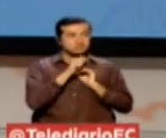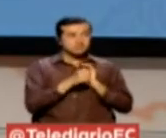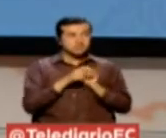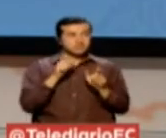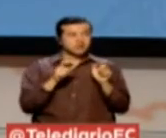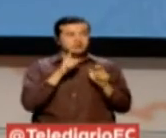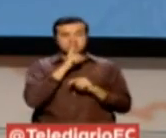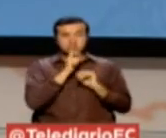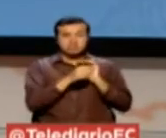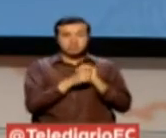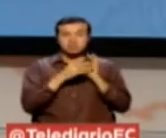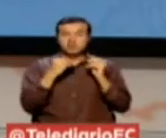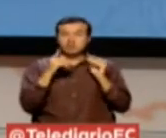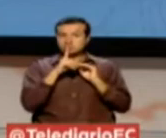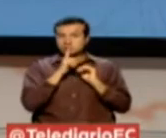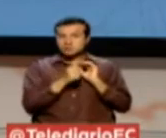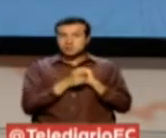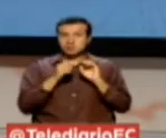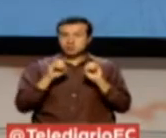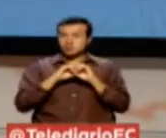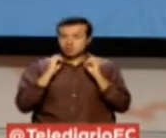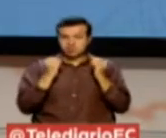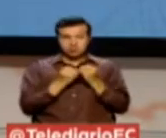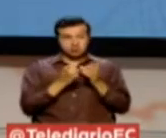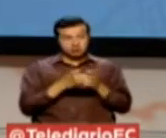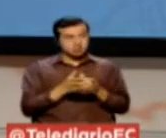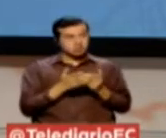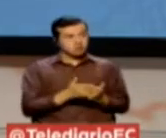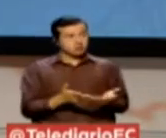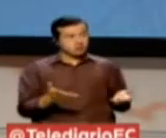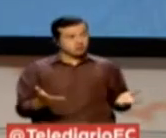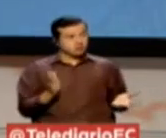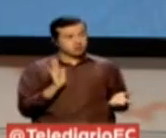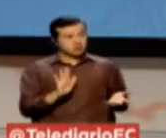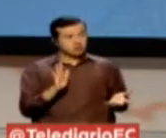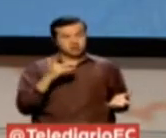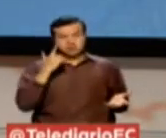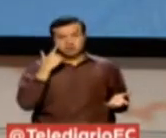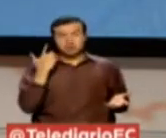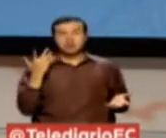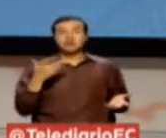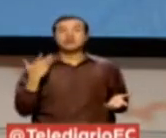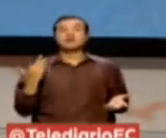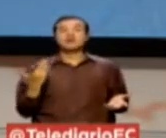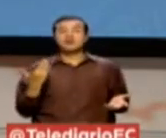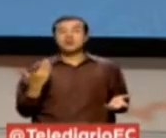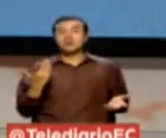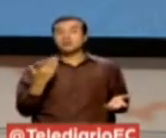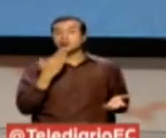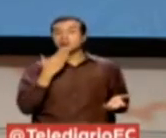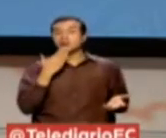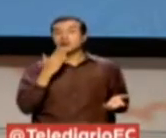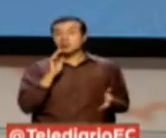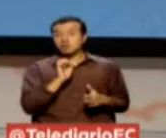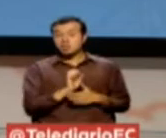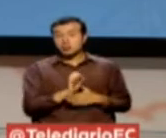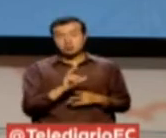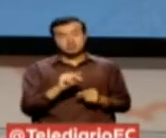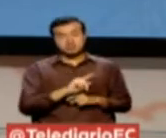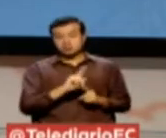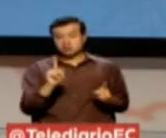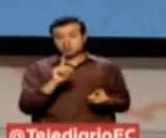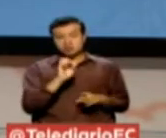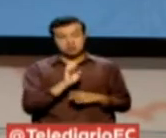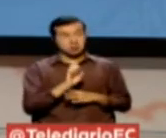delitos. Una organización de este tipo, que por otro lado no le cuesta un centavo al Ecuador porque es